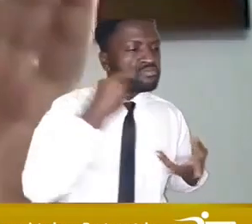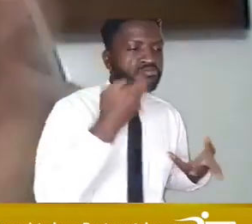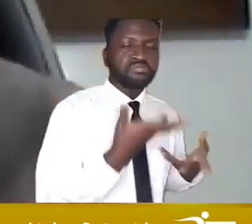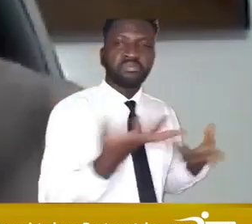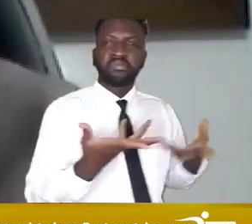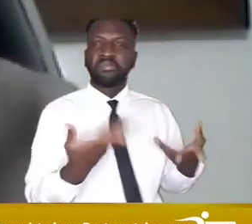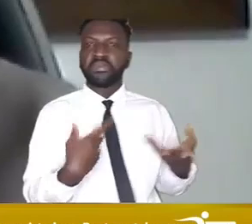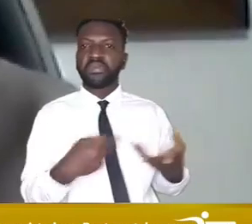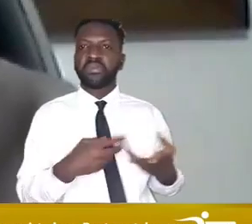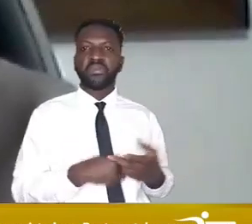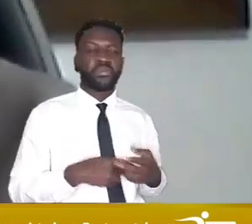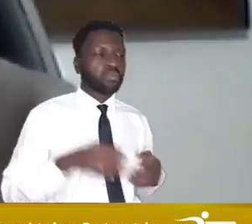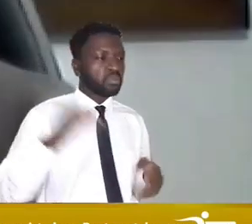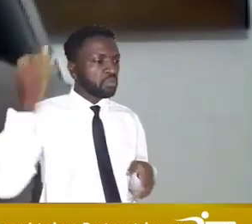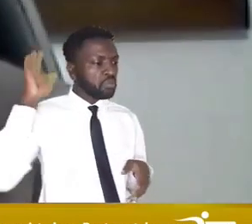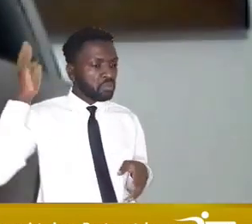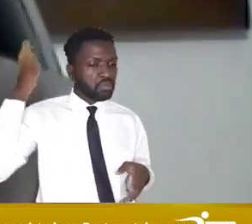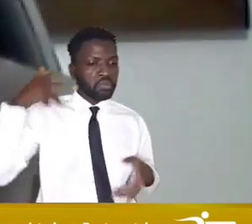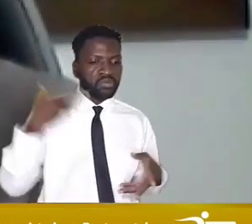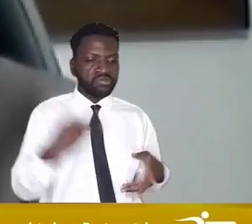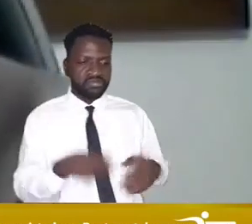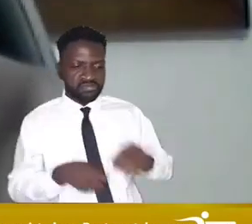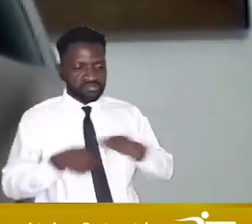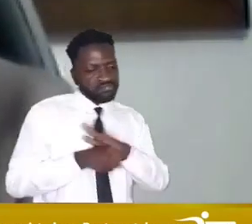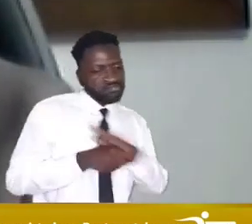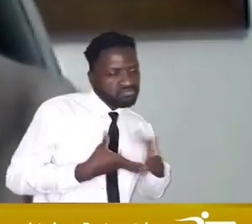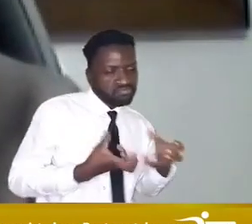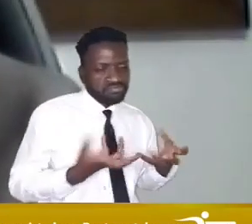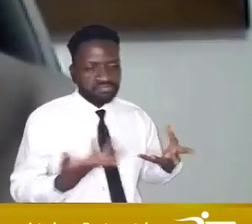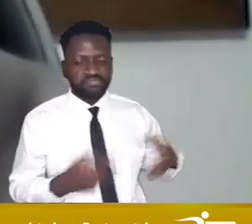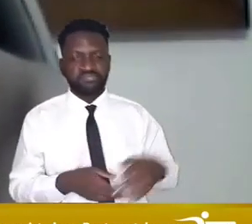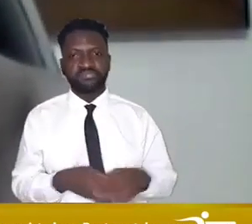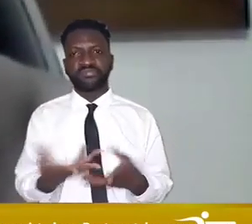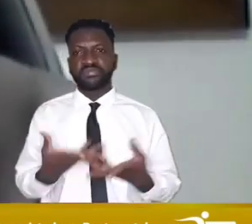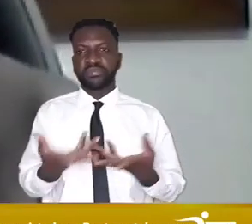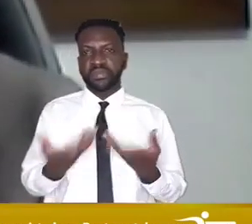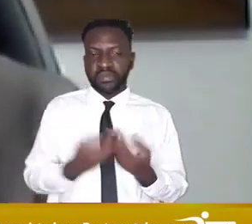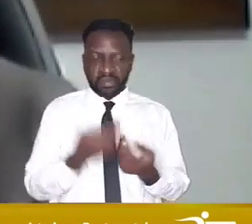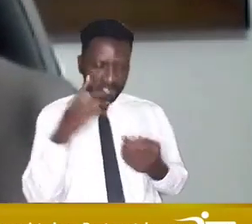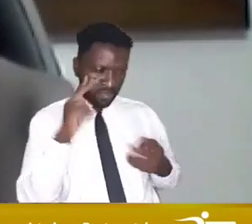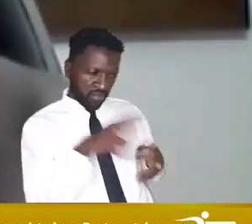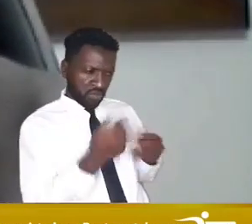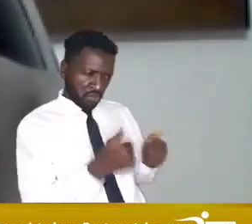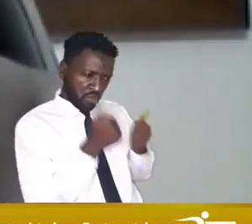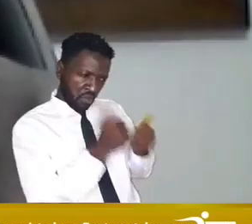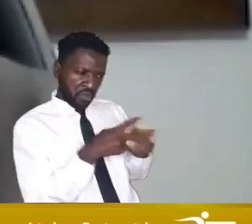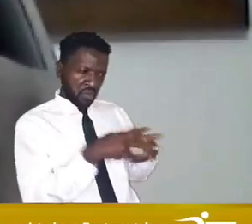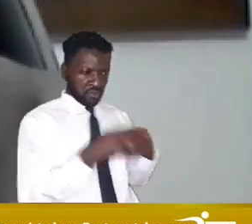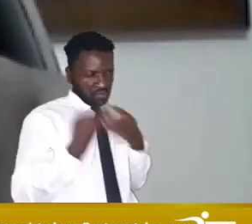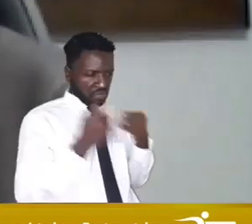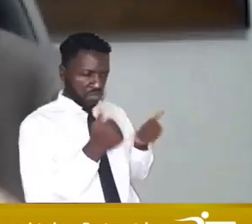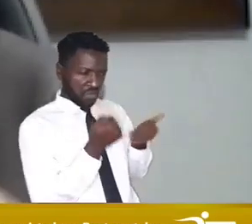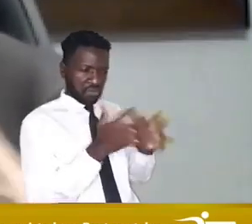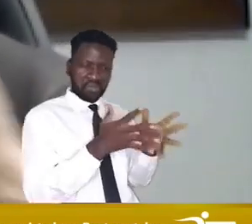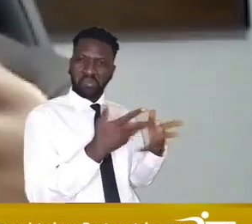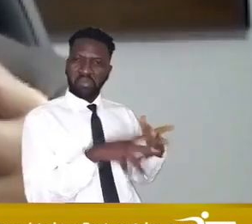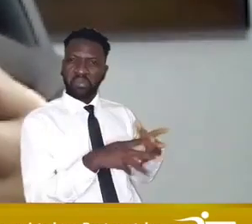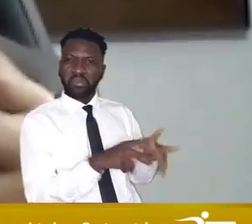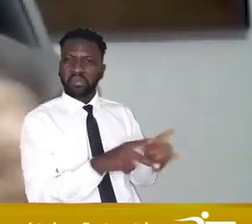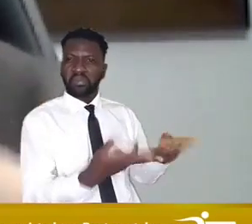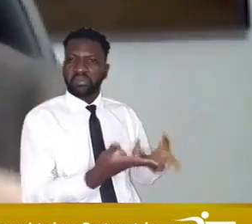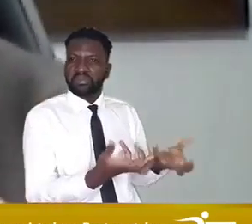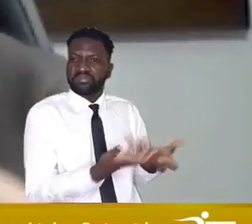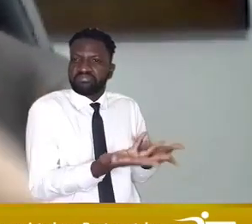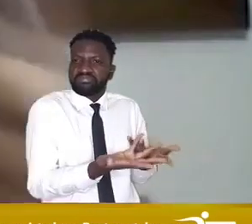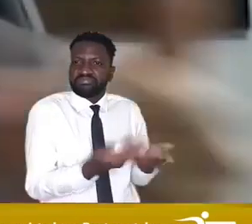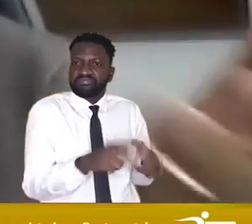que malandro, que parece buena persona, pero no es tanto. Y entonces, con